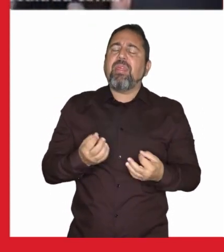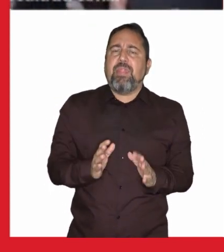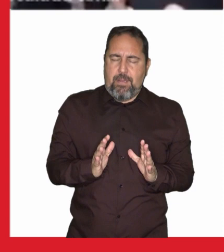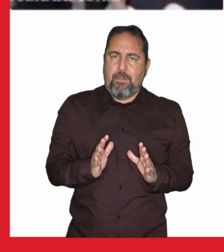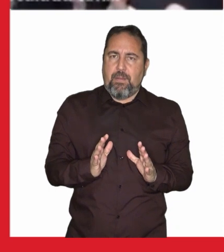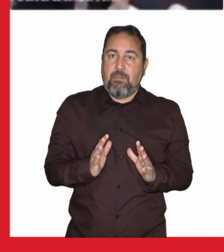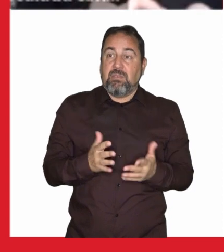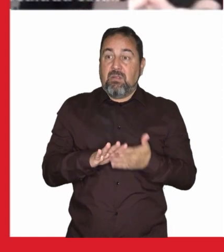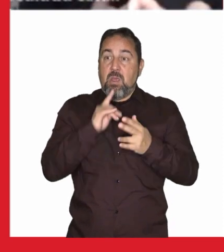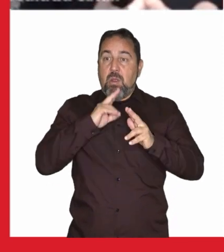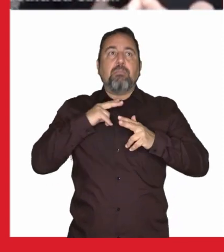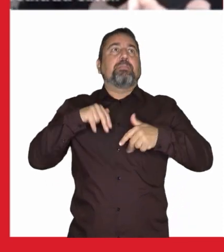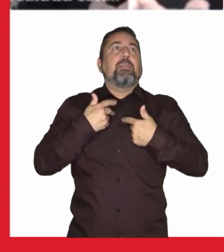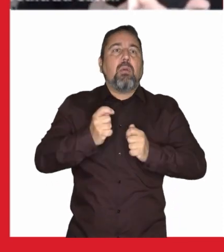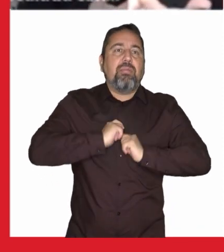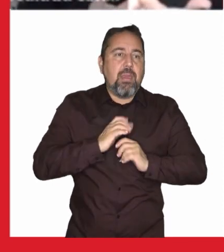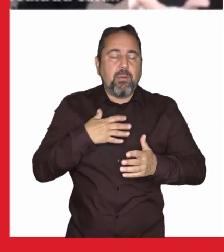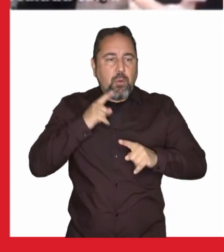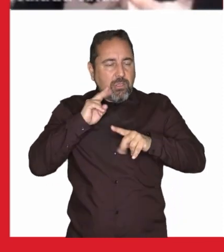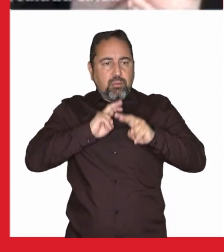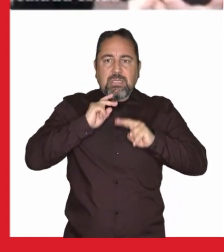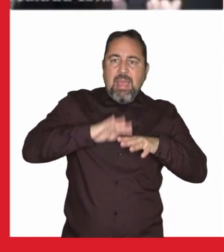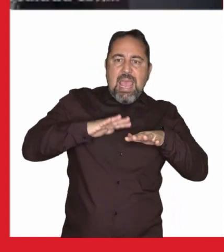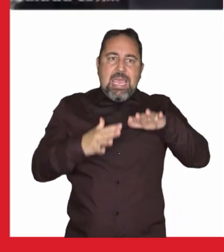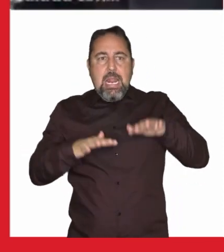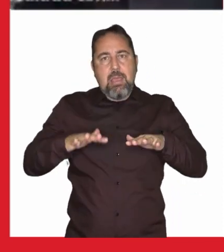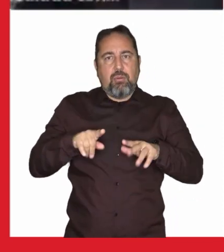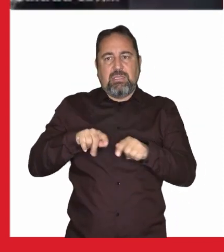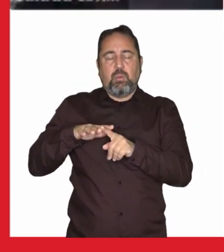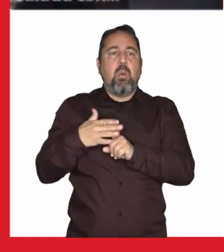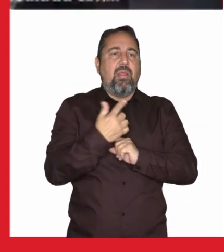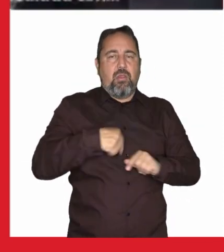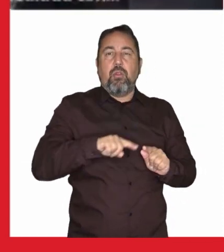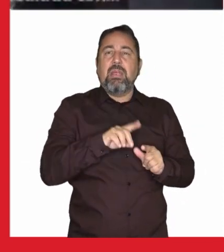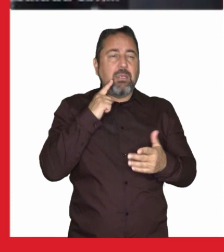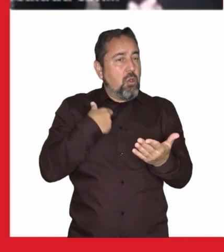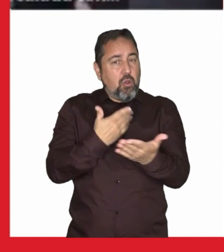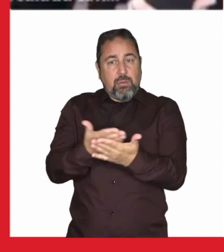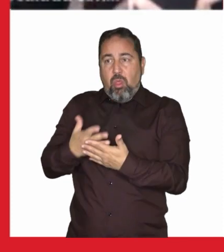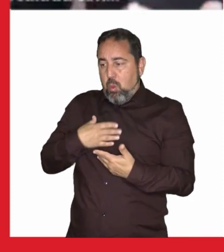que haber unas consecuencias que nos permitan recuperar el equilibrio de esa situación.